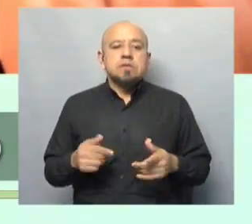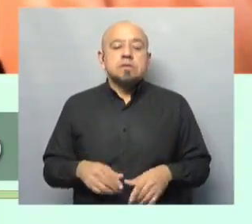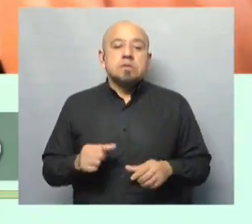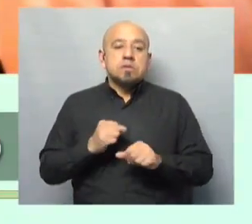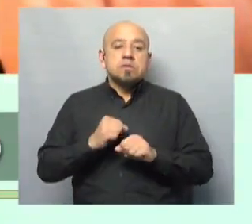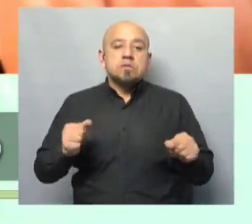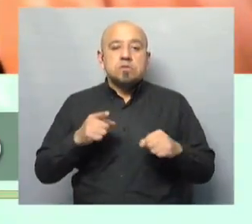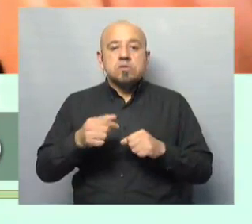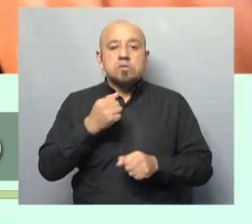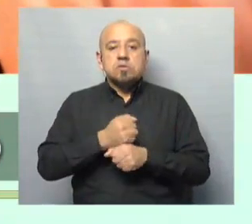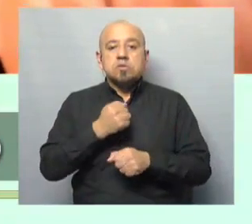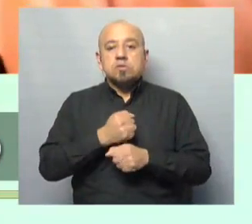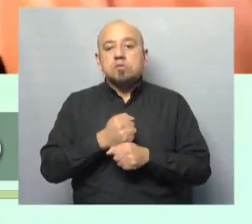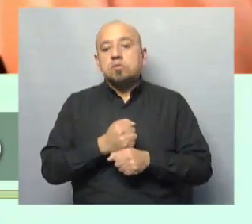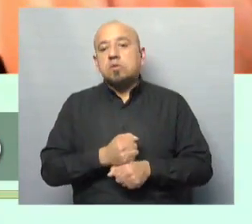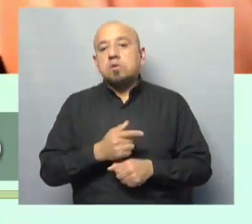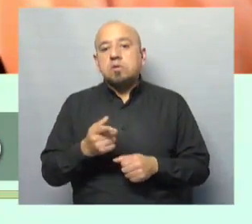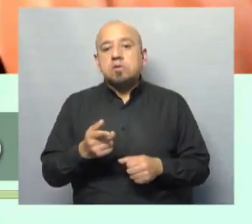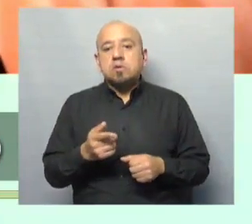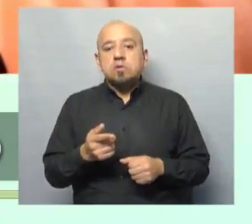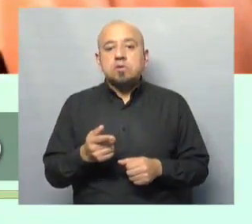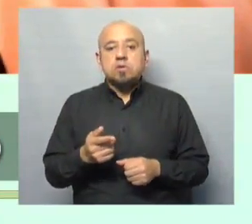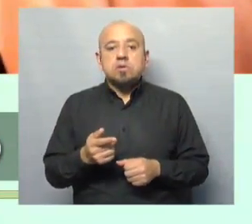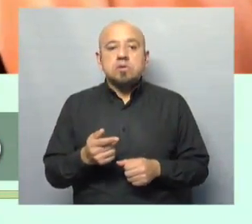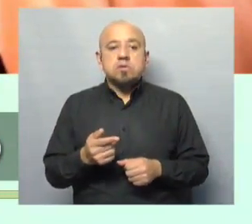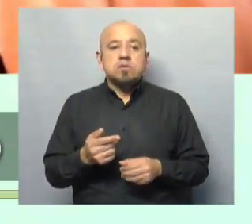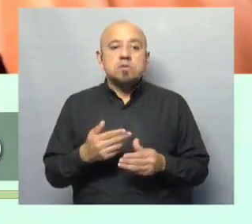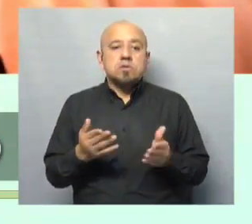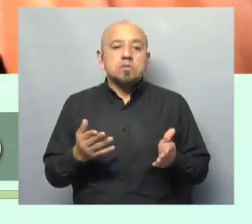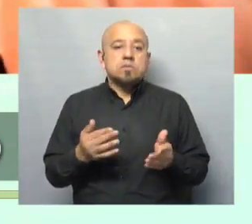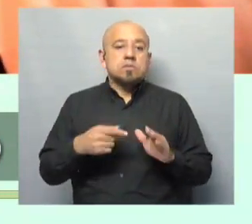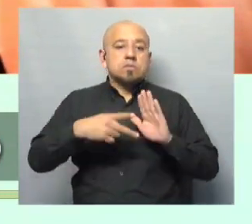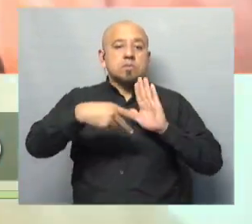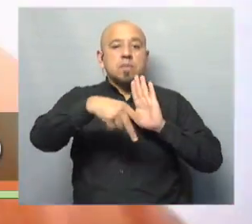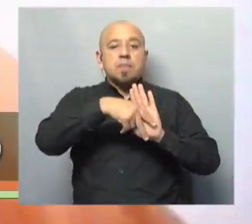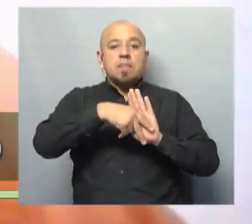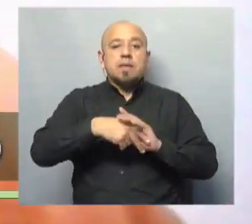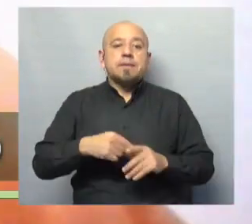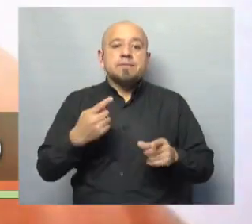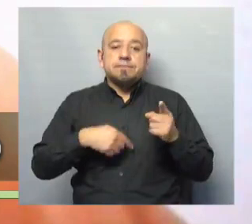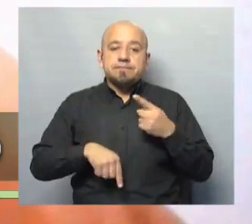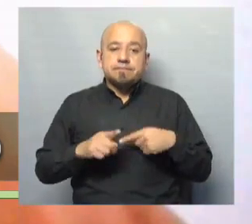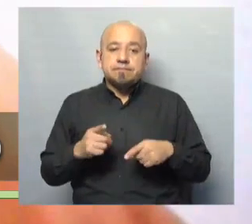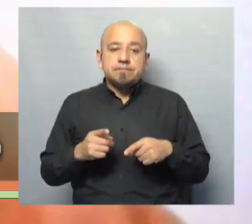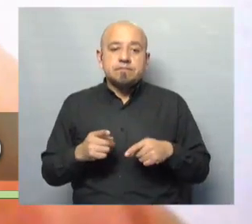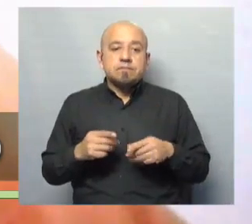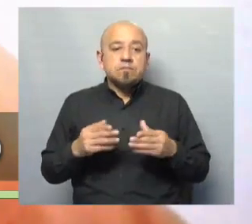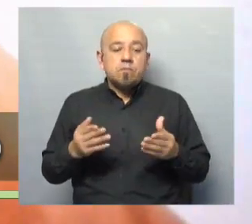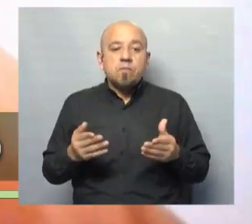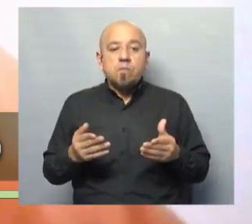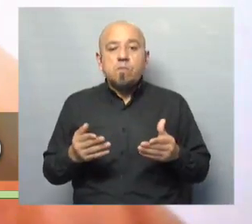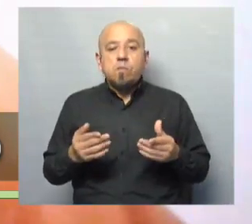a los trabajadores lo que la normativa marca pero sin embargo parte